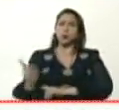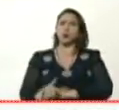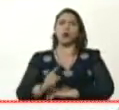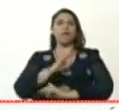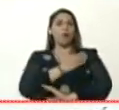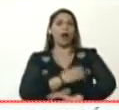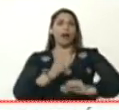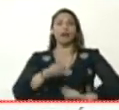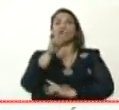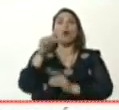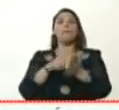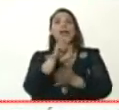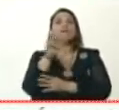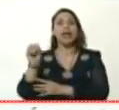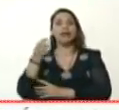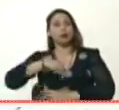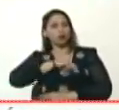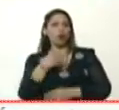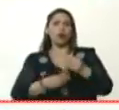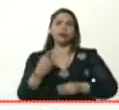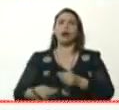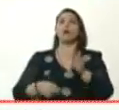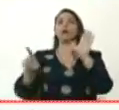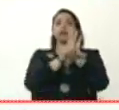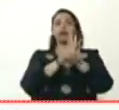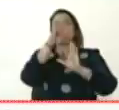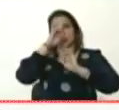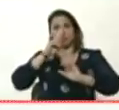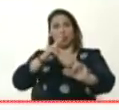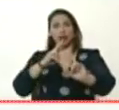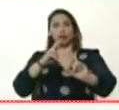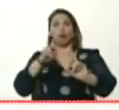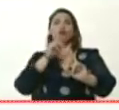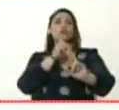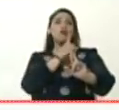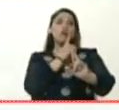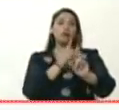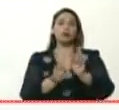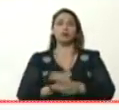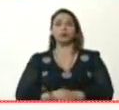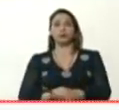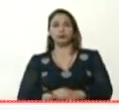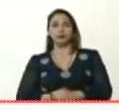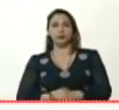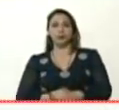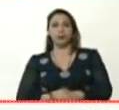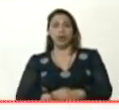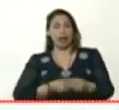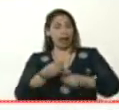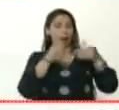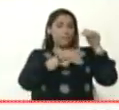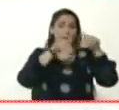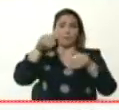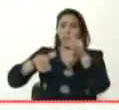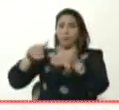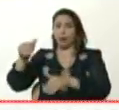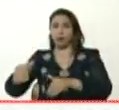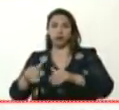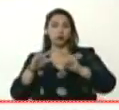En el 2020 nosotros haremos cumplir esta constitución que se llama o el llamado a hacer elecciones